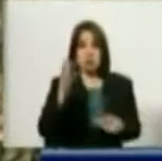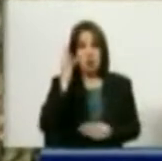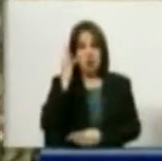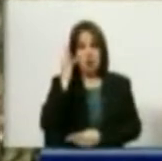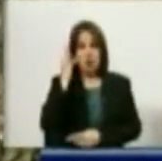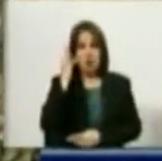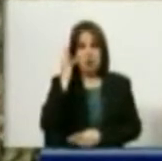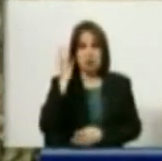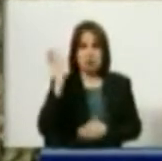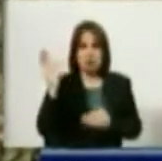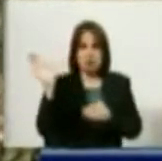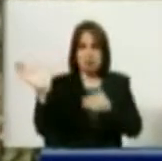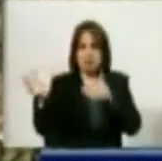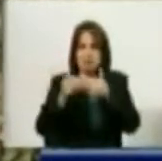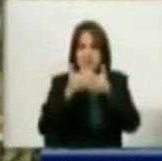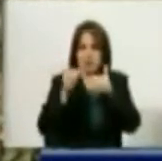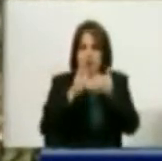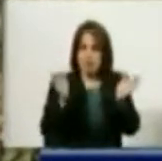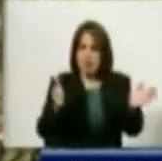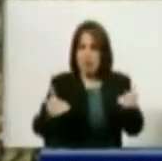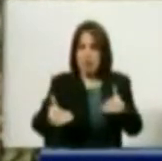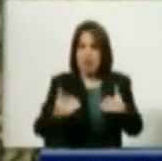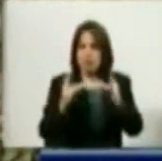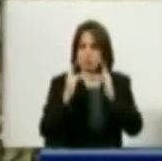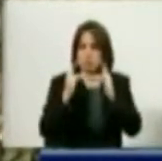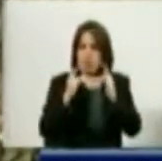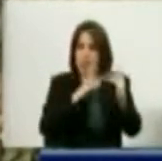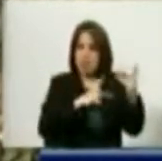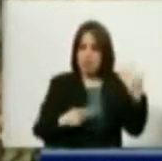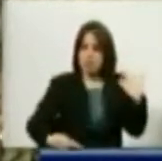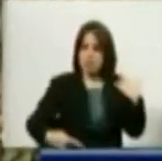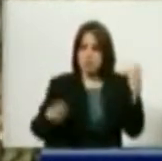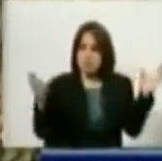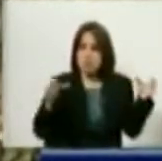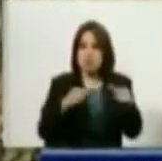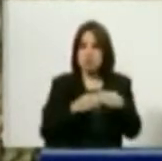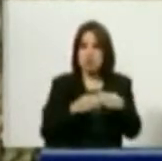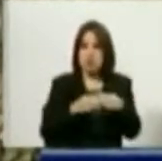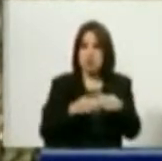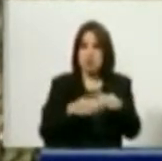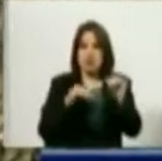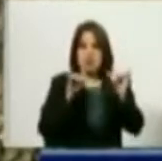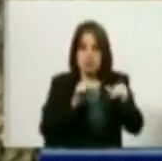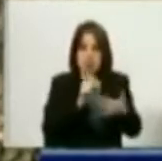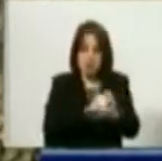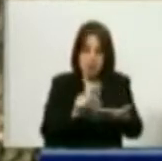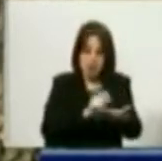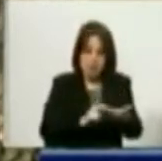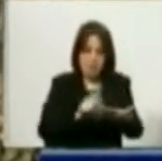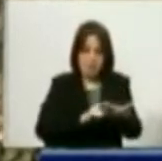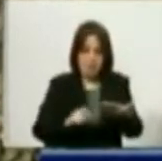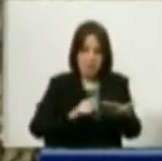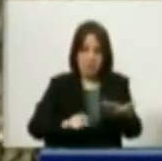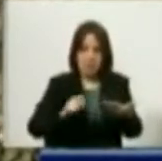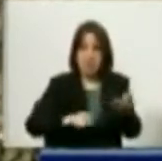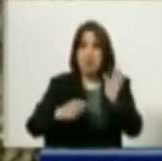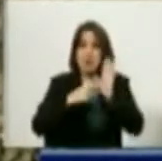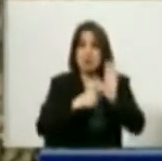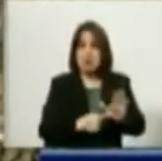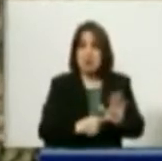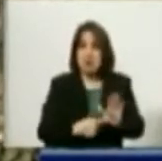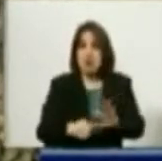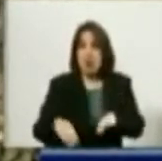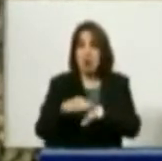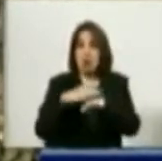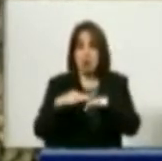se encerraba solita en la vicepresidente ella misma hacer las leyes con para presentarlas al consejo de